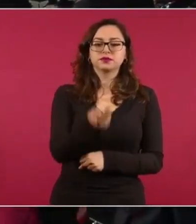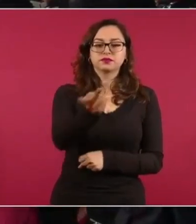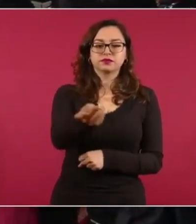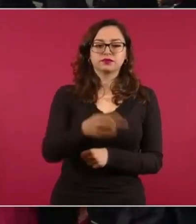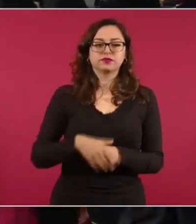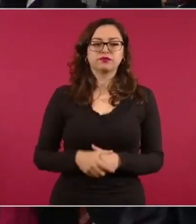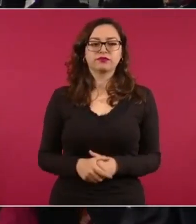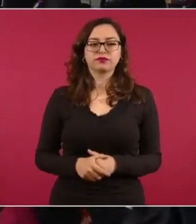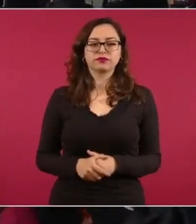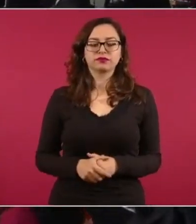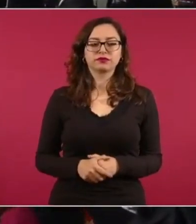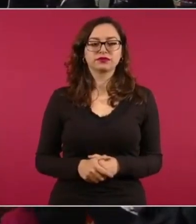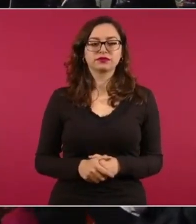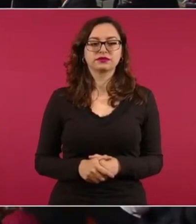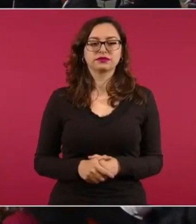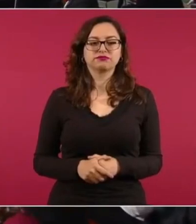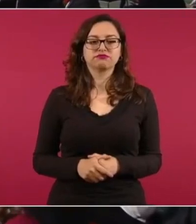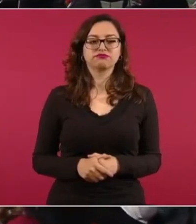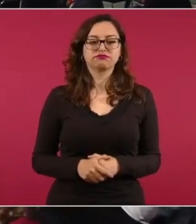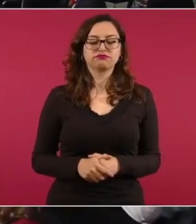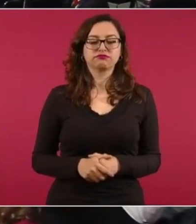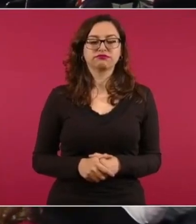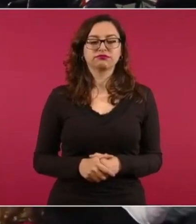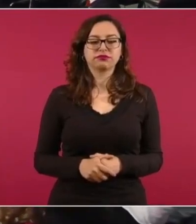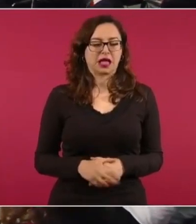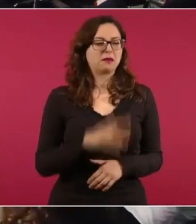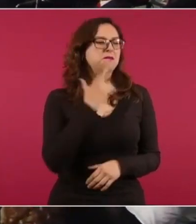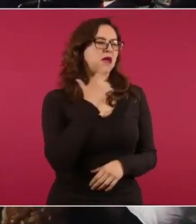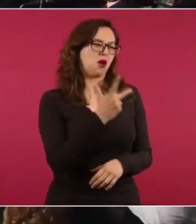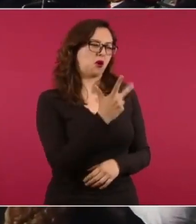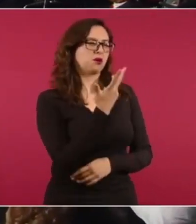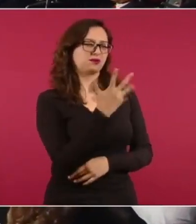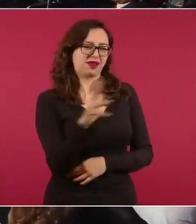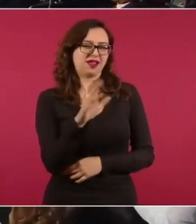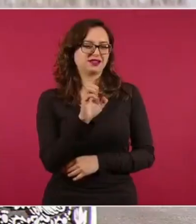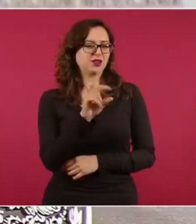del paraíso, del Edén. Pero bueno.